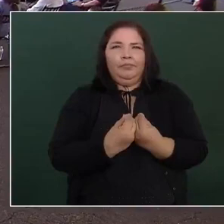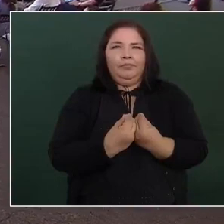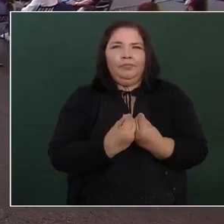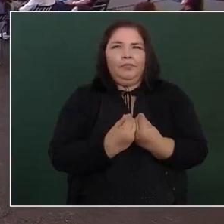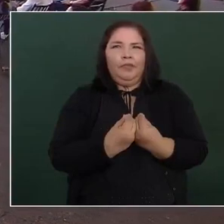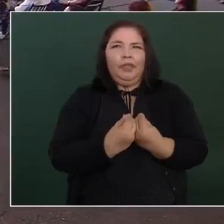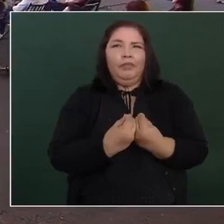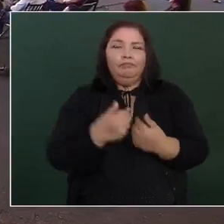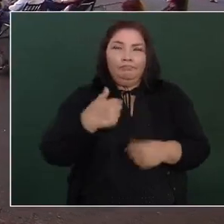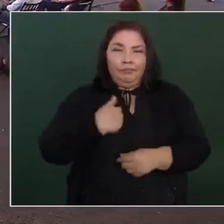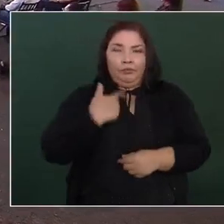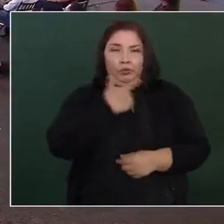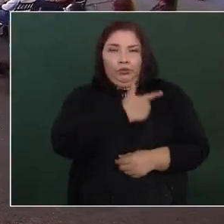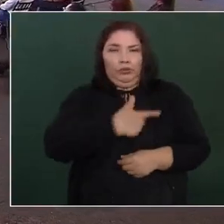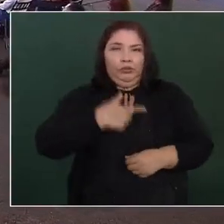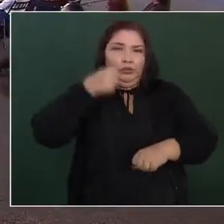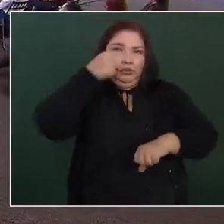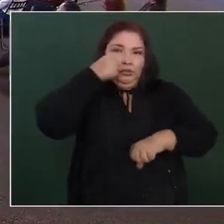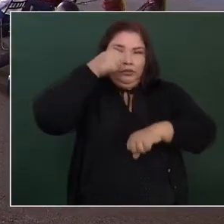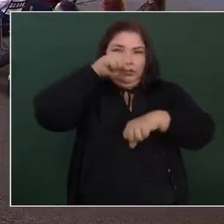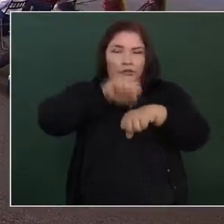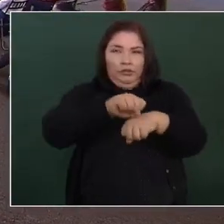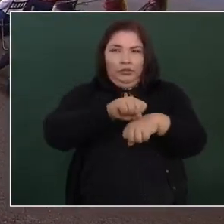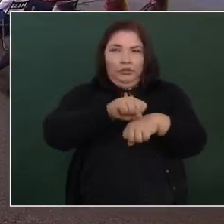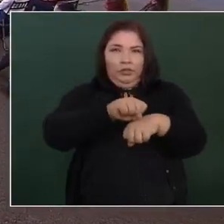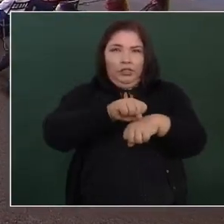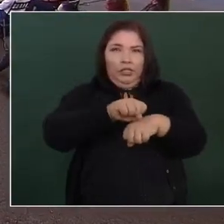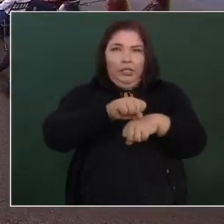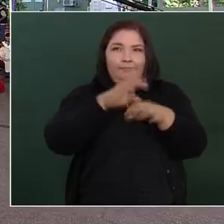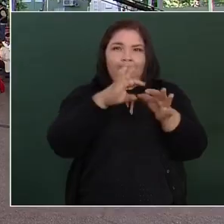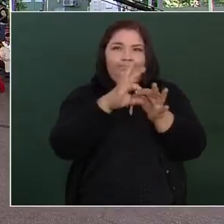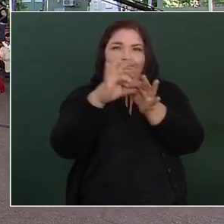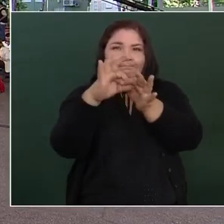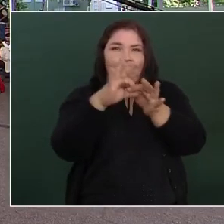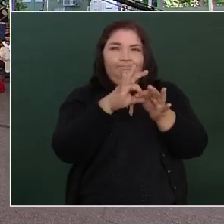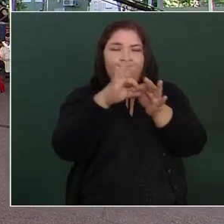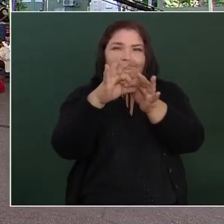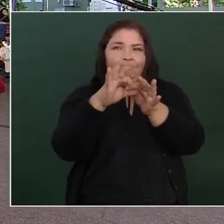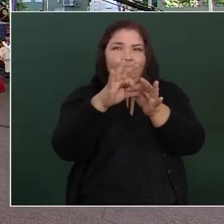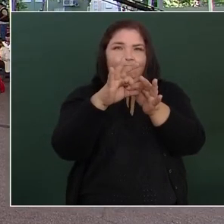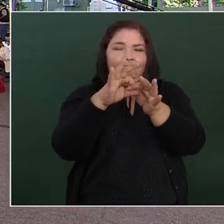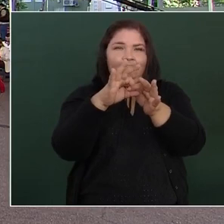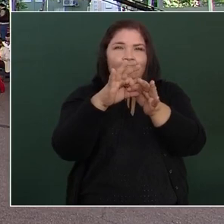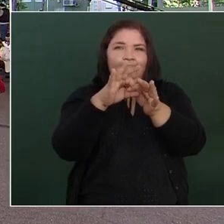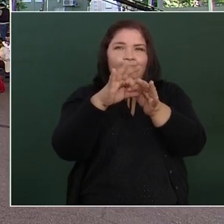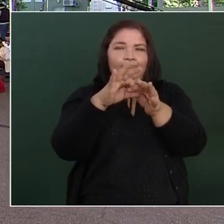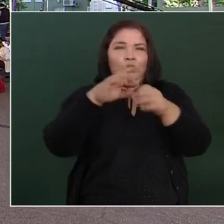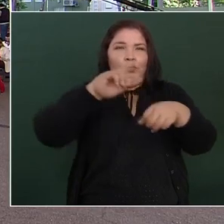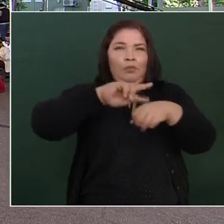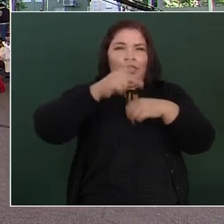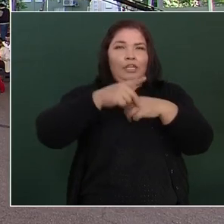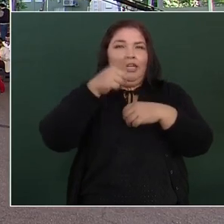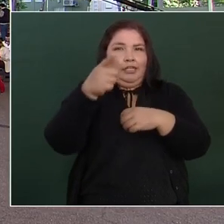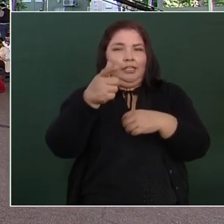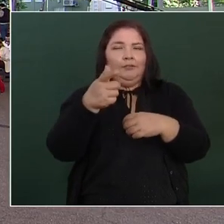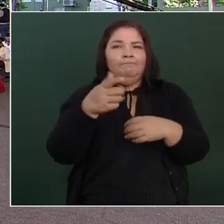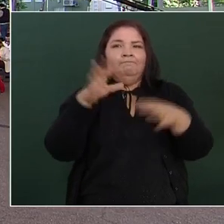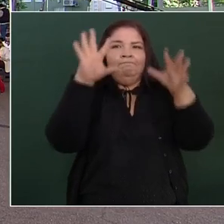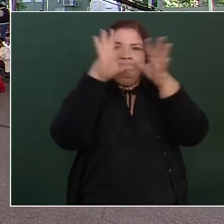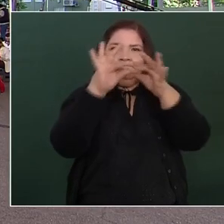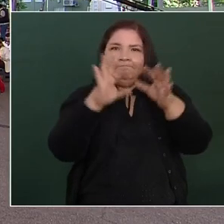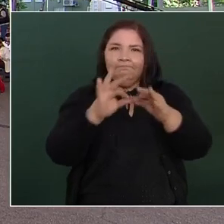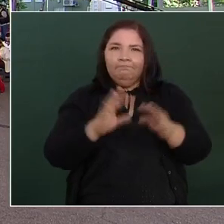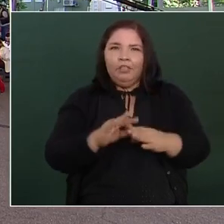la secretaria de Relaciones Exteriores nos explique sobre